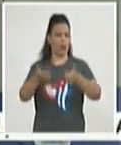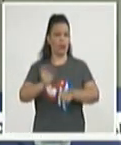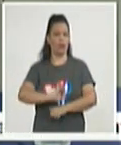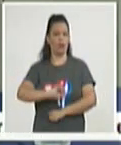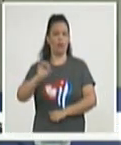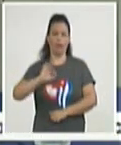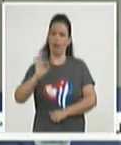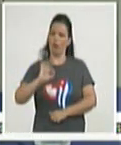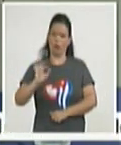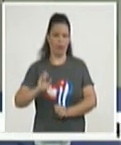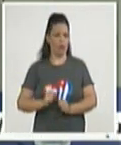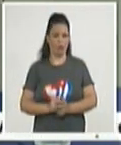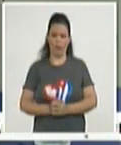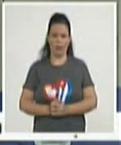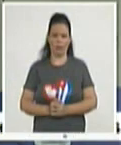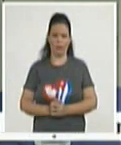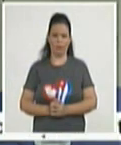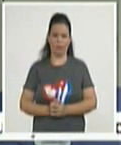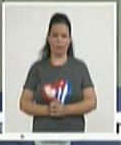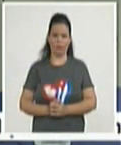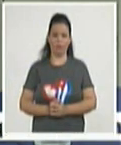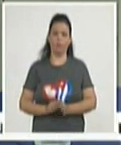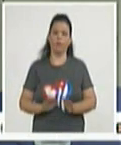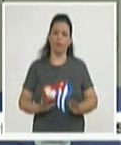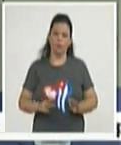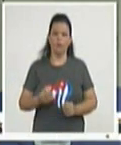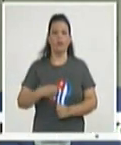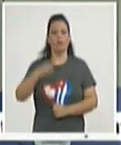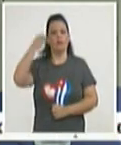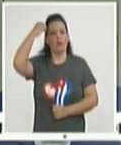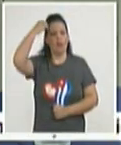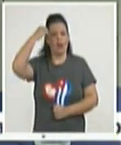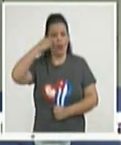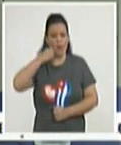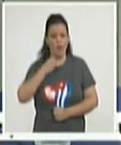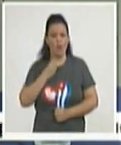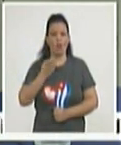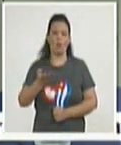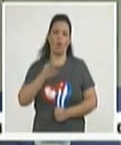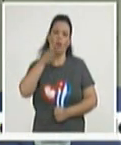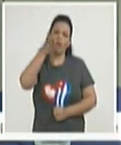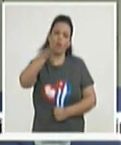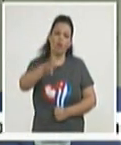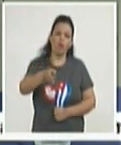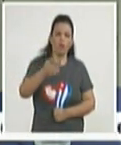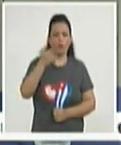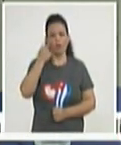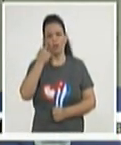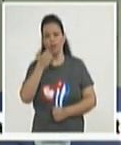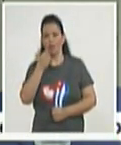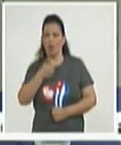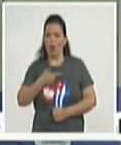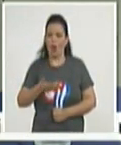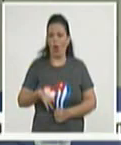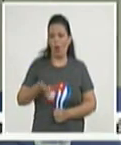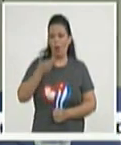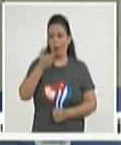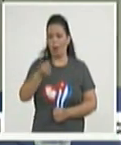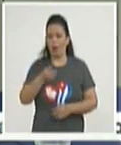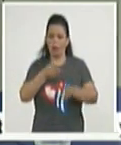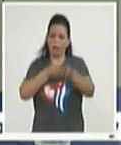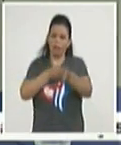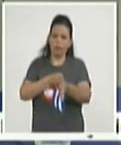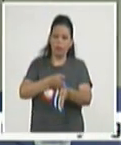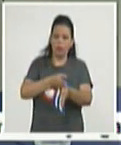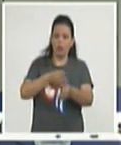no sabemos si, aunque nunca vamos a descansar, si vamos a modificar la conducta y el comportamiento